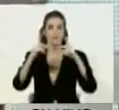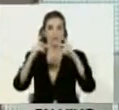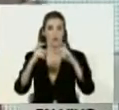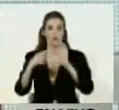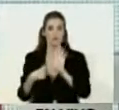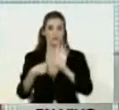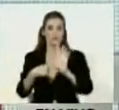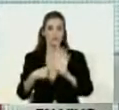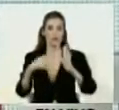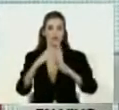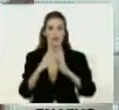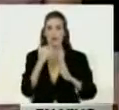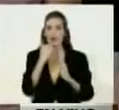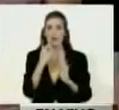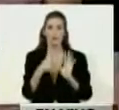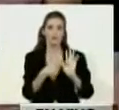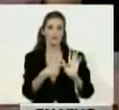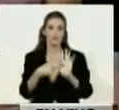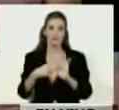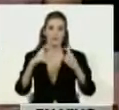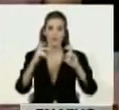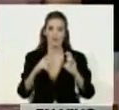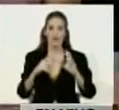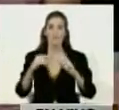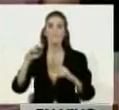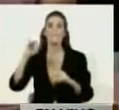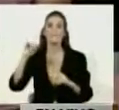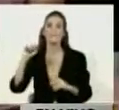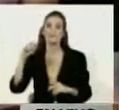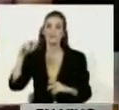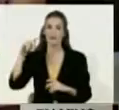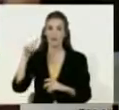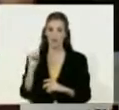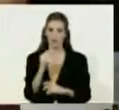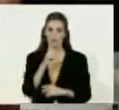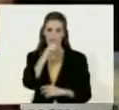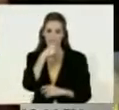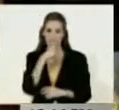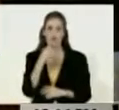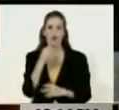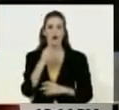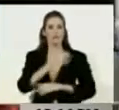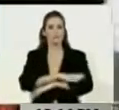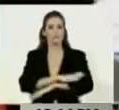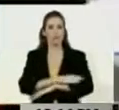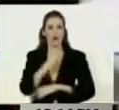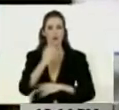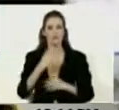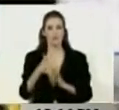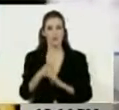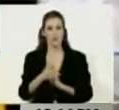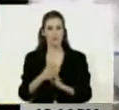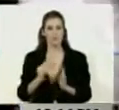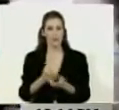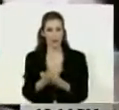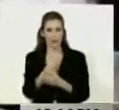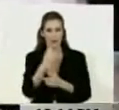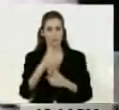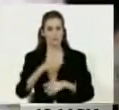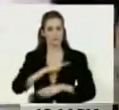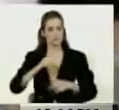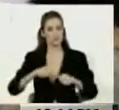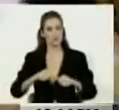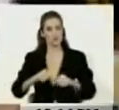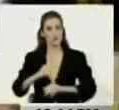en la casa, por acá, por allá, una fotico de Maisanta para que siempre nos acomode el carácter y nos dé esa valentía de continuar y